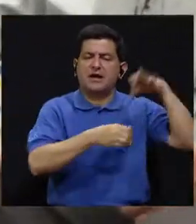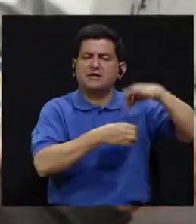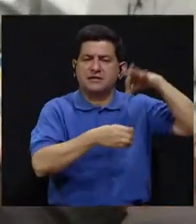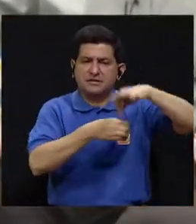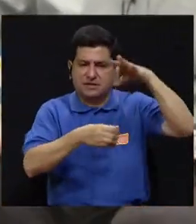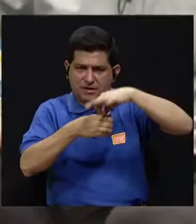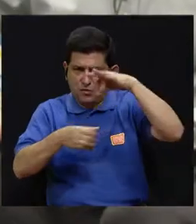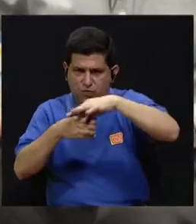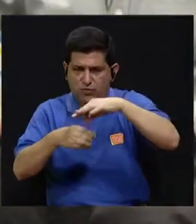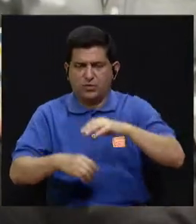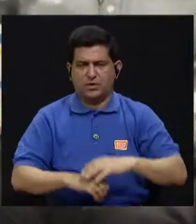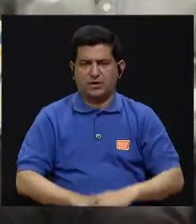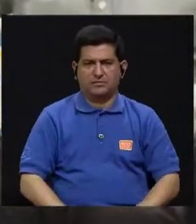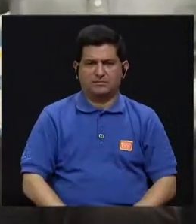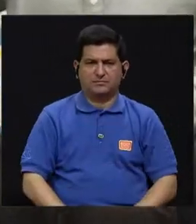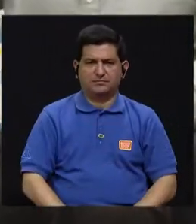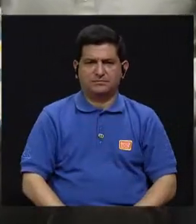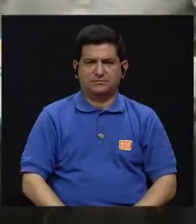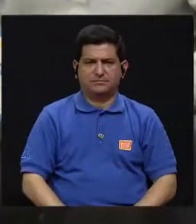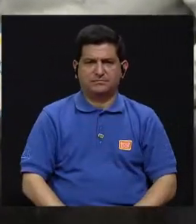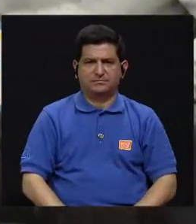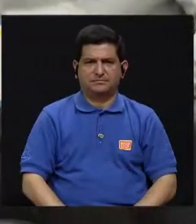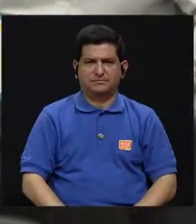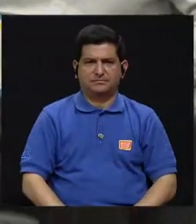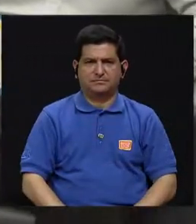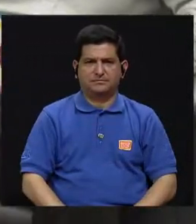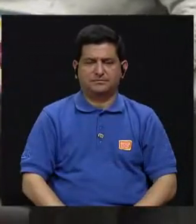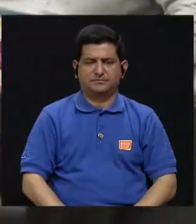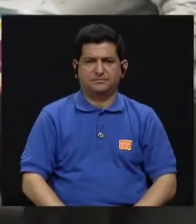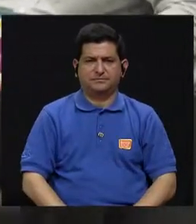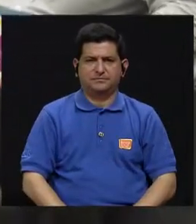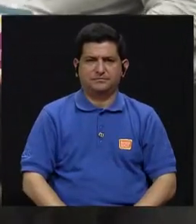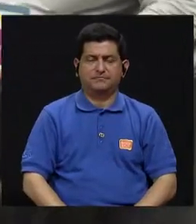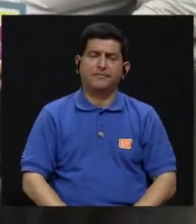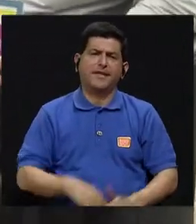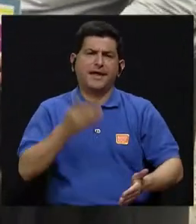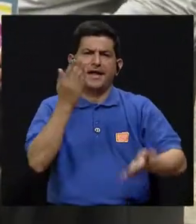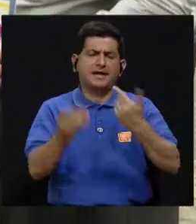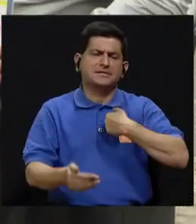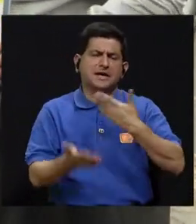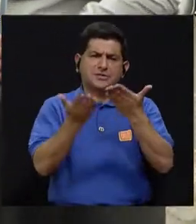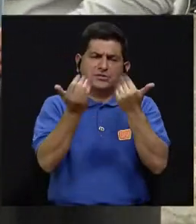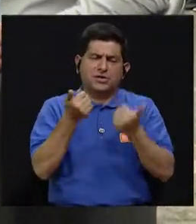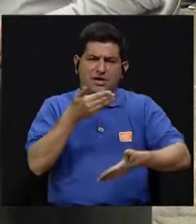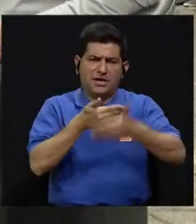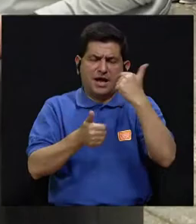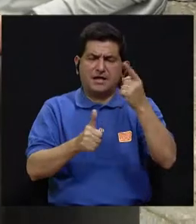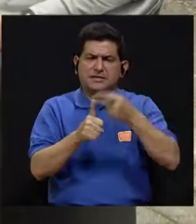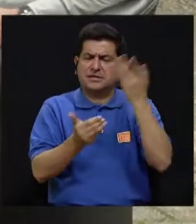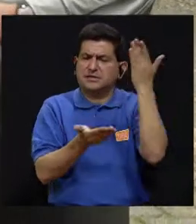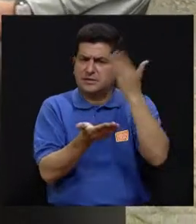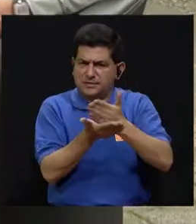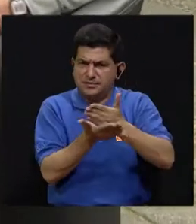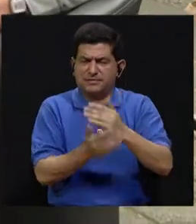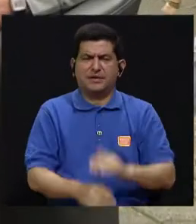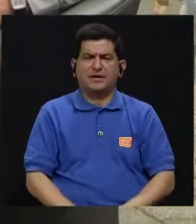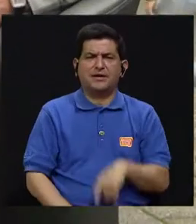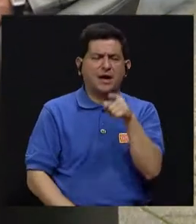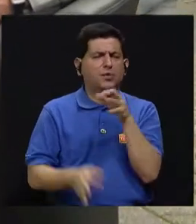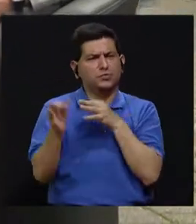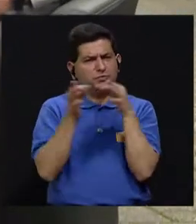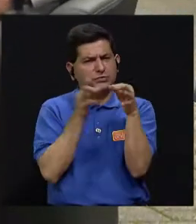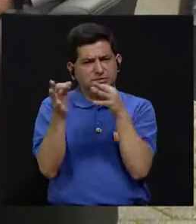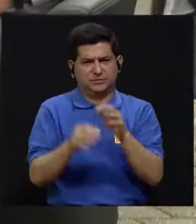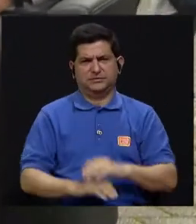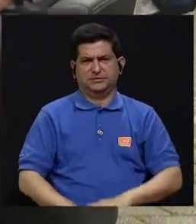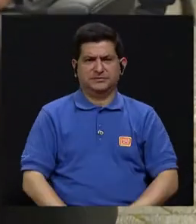actividades agrícolas, y etc. Y tal vez quisiera, pues antes de ir al primer corte, que usted nos